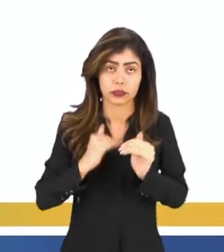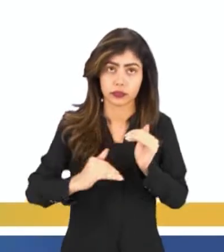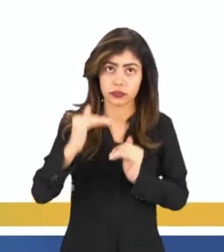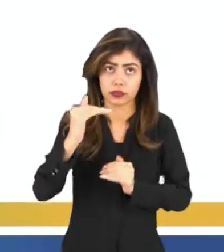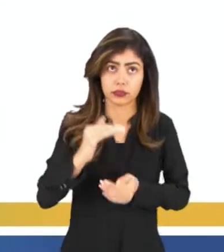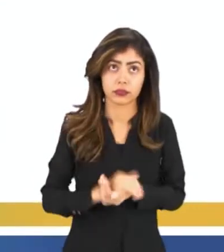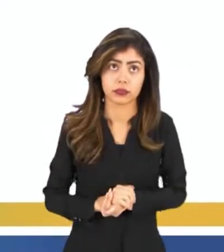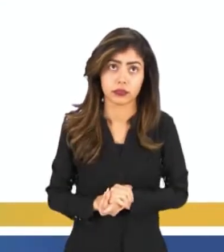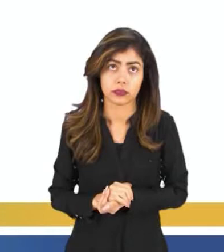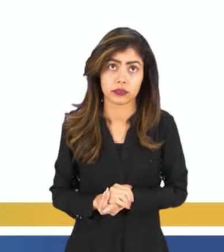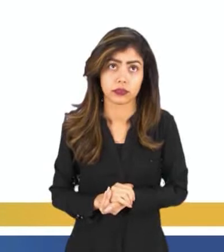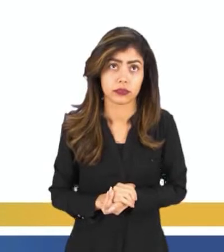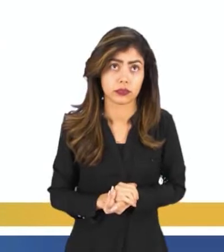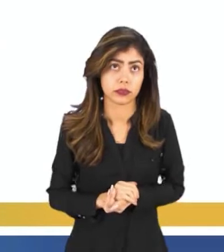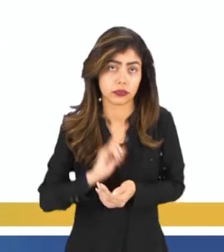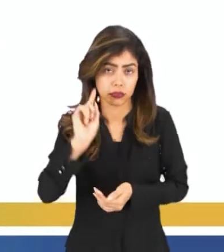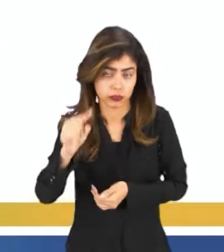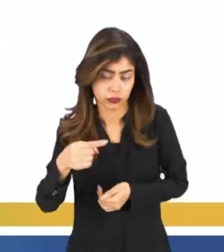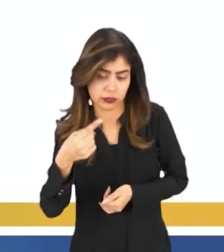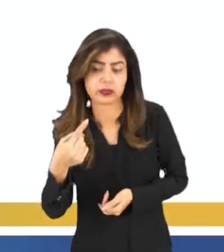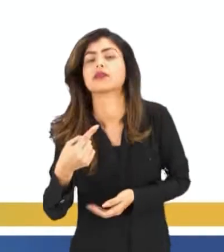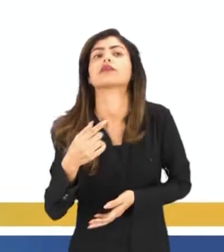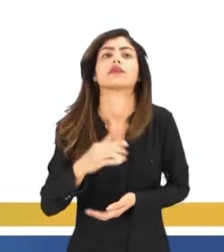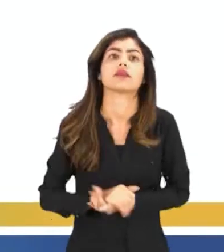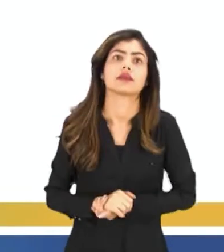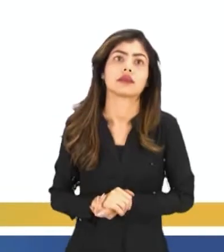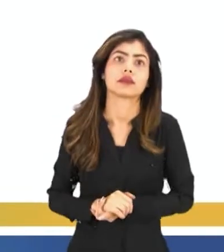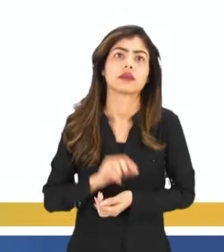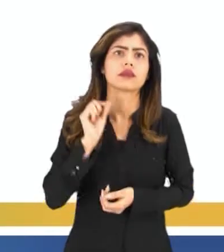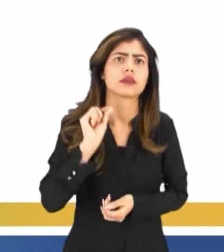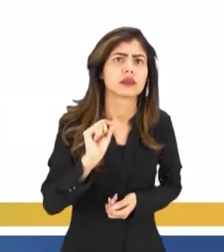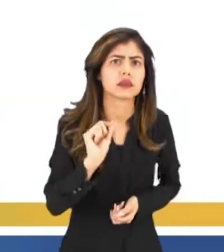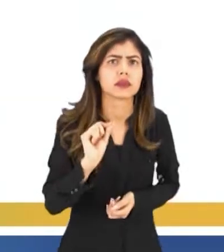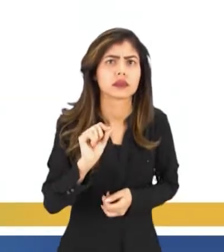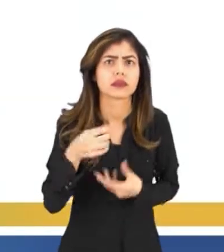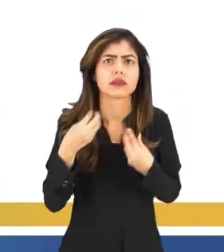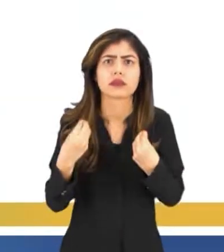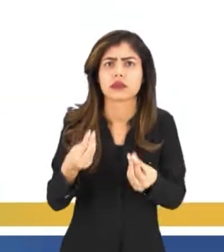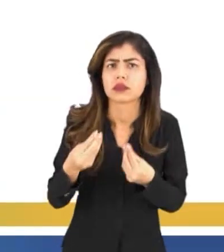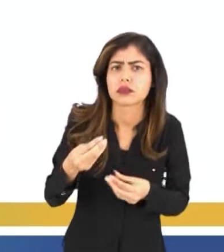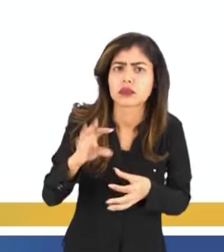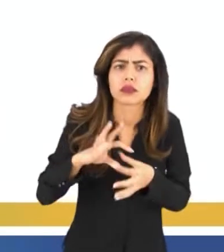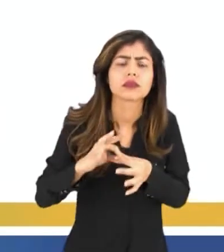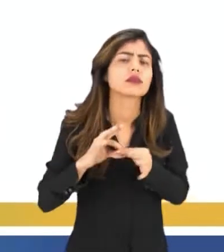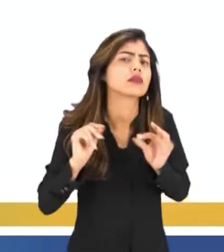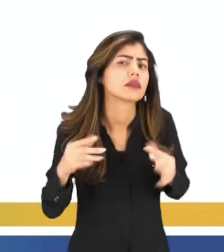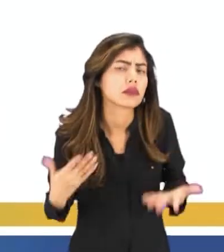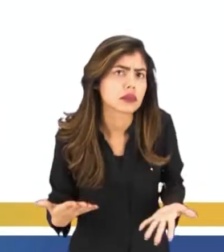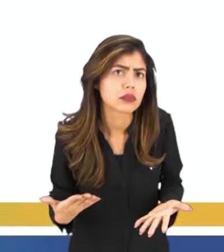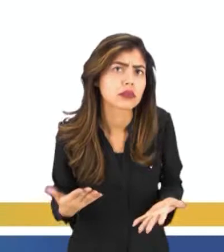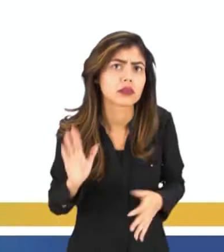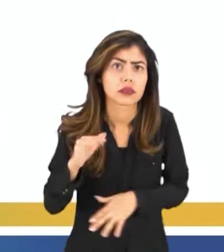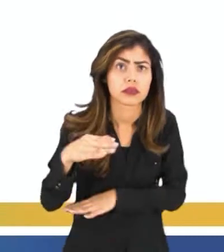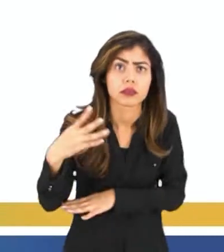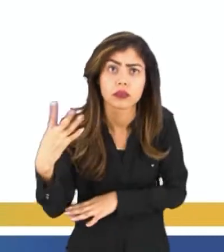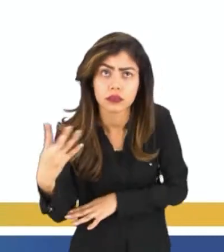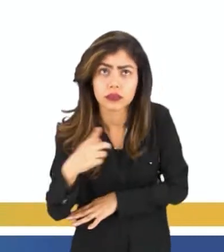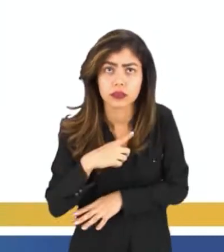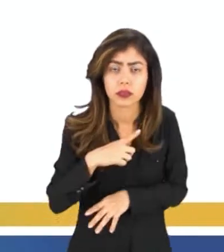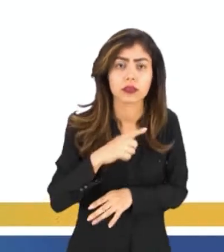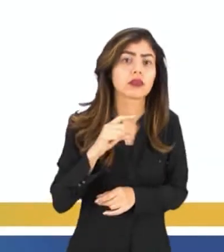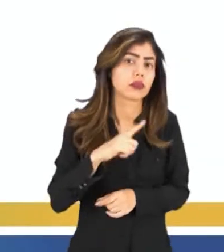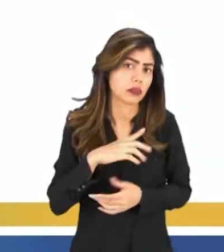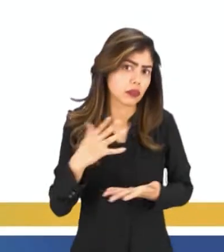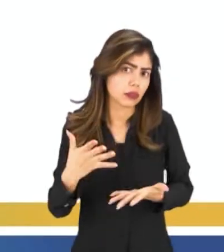o citados anteriormente que son y para qué sirven los conectores cuántos tipos de